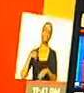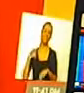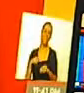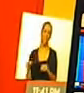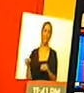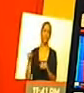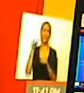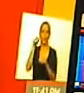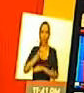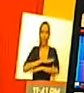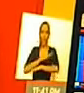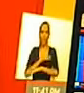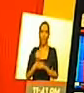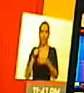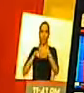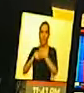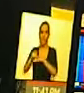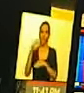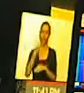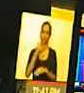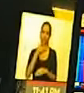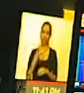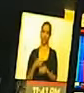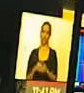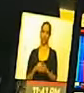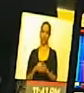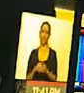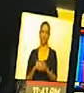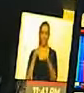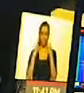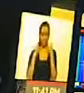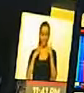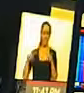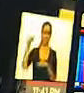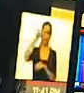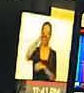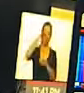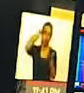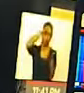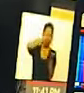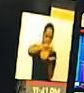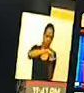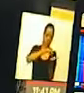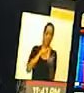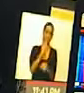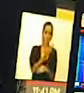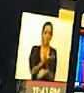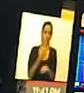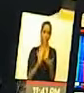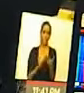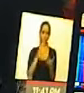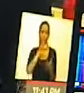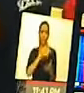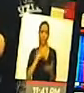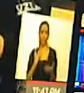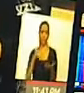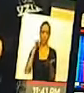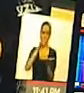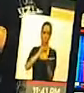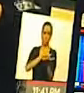para luego entrar al cartel. O sea, es el tipo que está pendiente de los vuelos, de las pistas, de entregarte el permiso para si tú quieres tener una pista